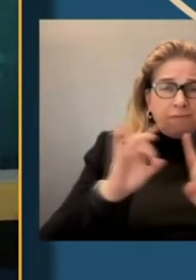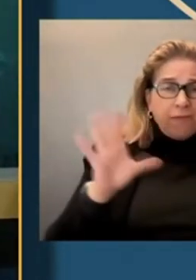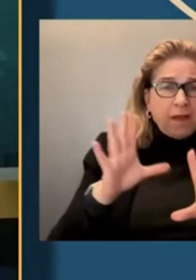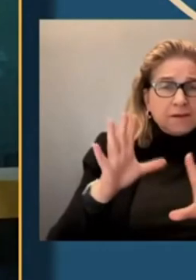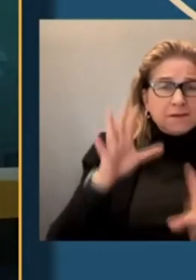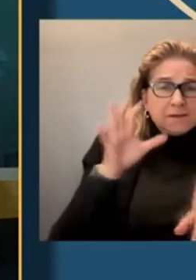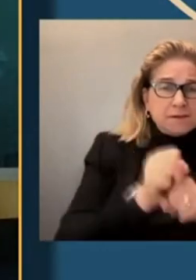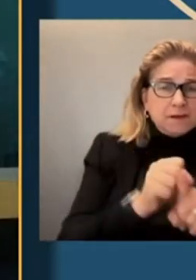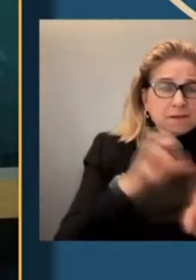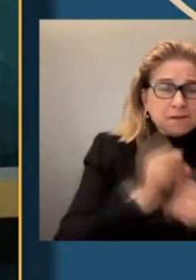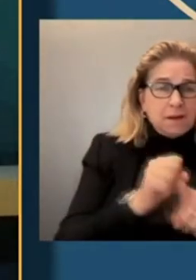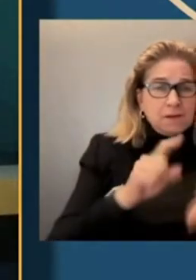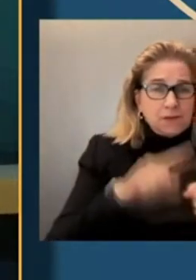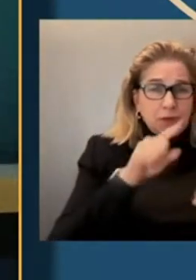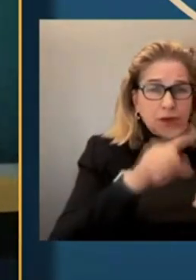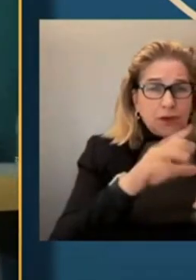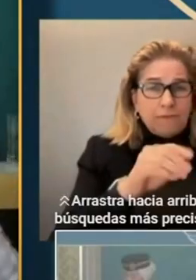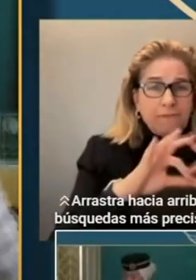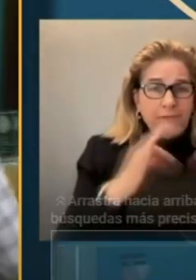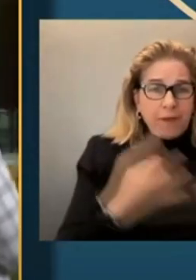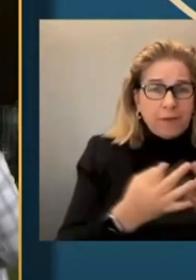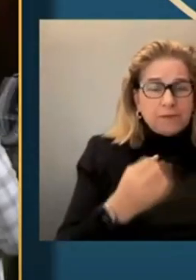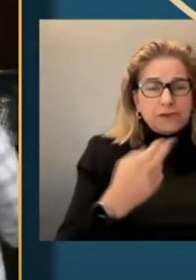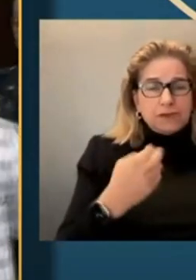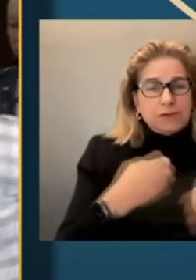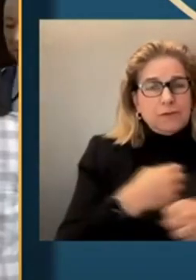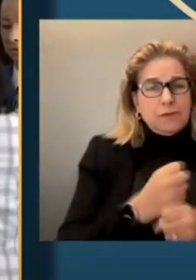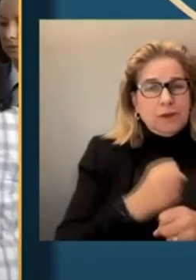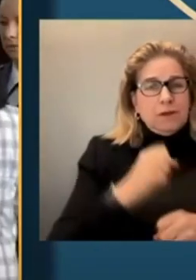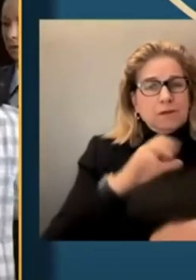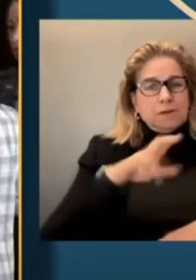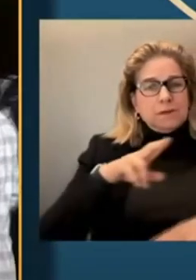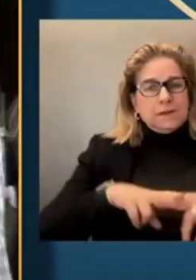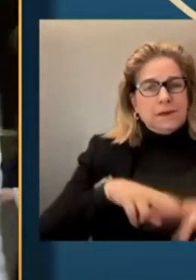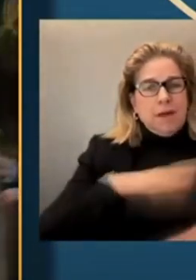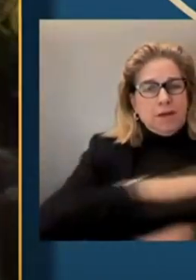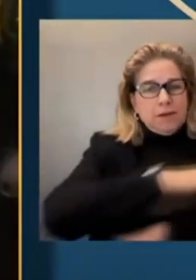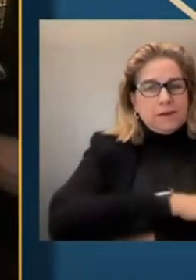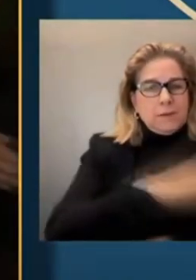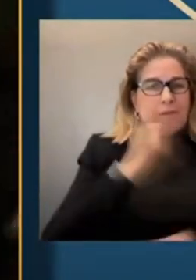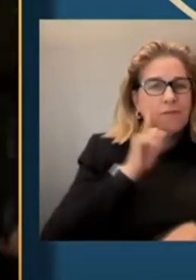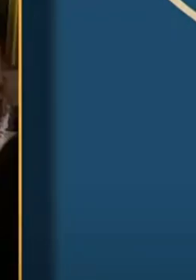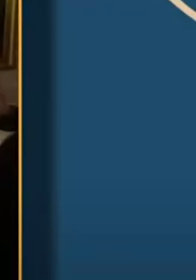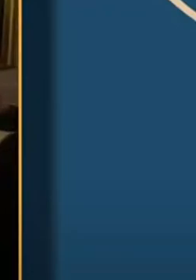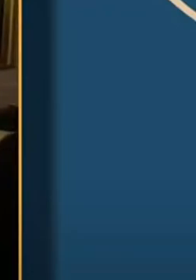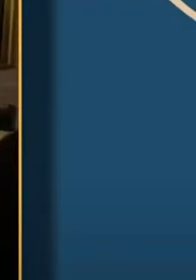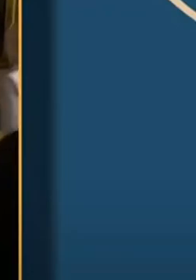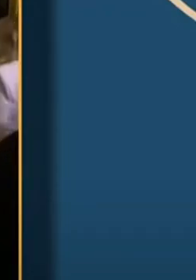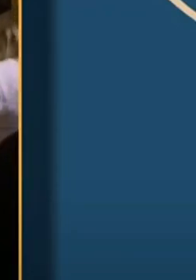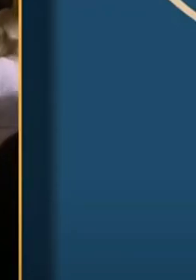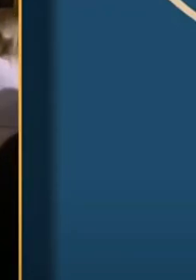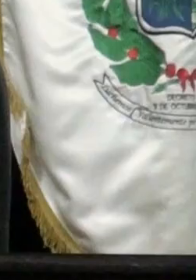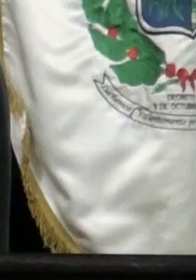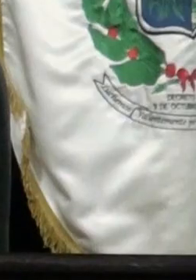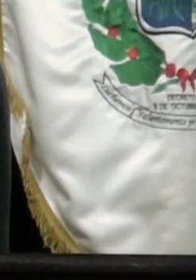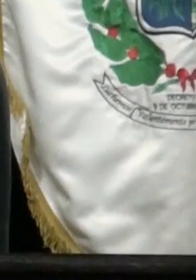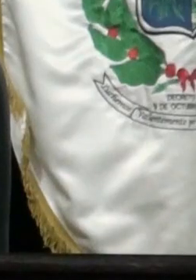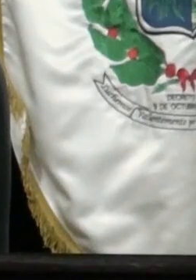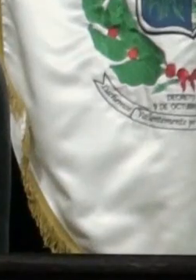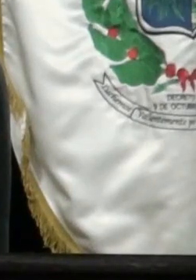Internacional Mujeres Valientes 2023. La actividad fue en la Casa Blanca. Doña Doris Ríos es un gran